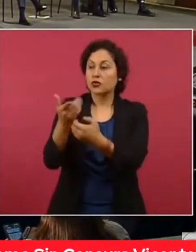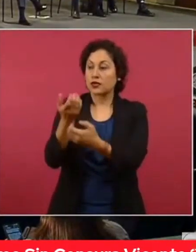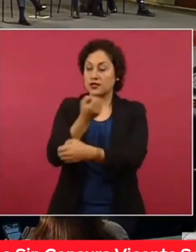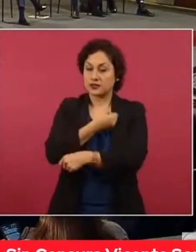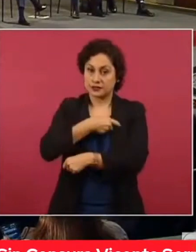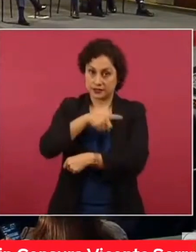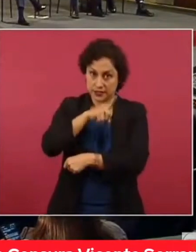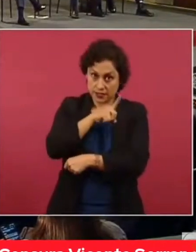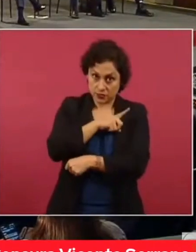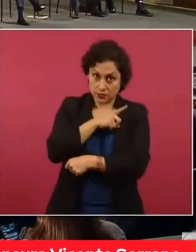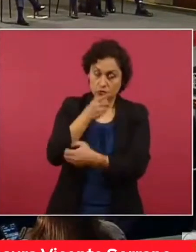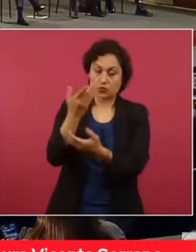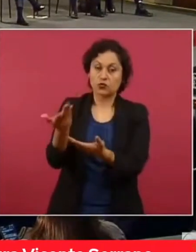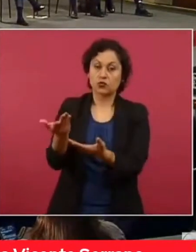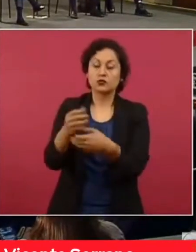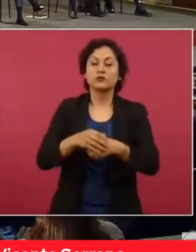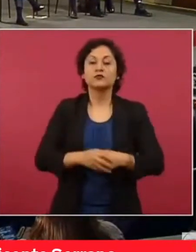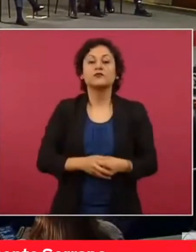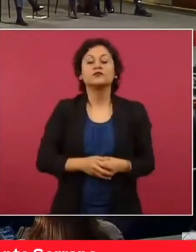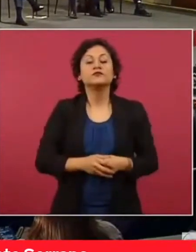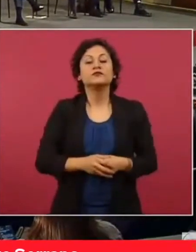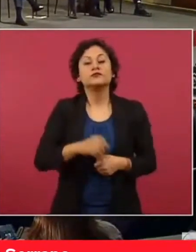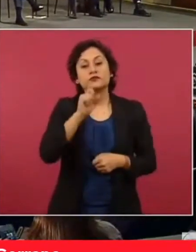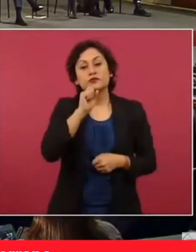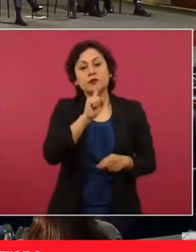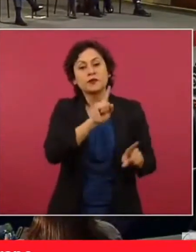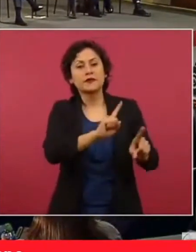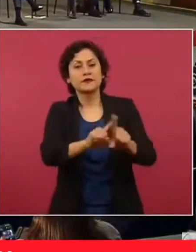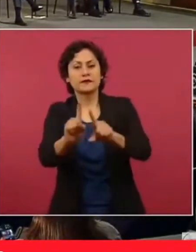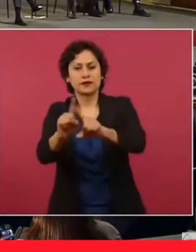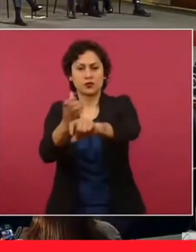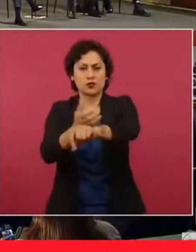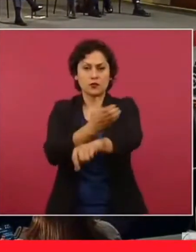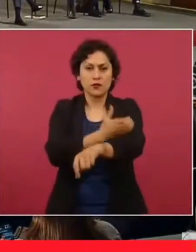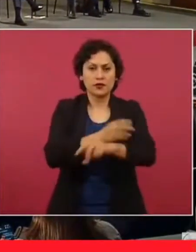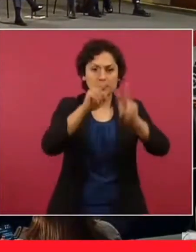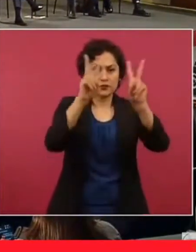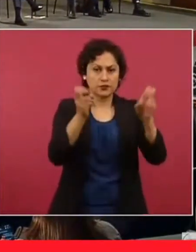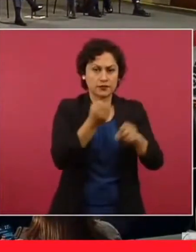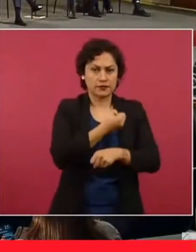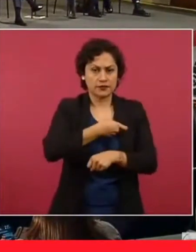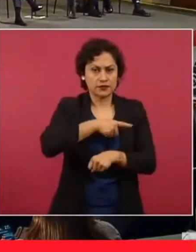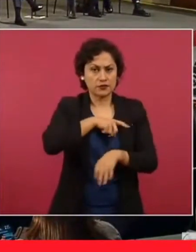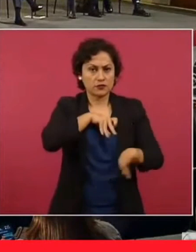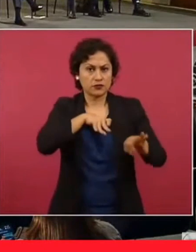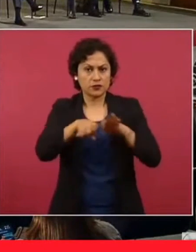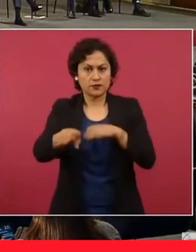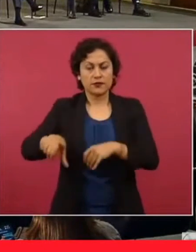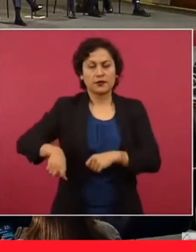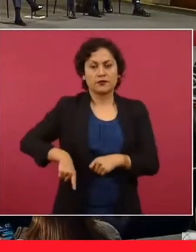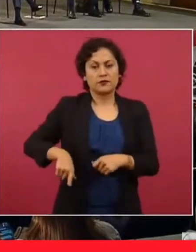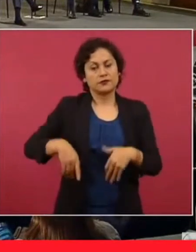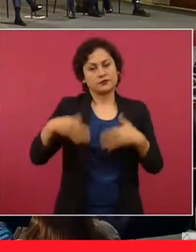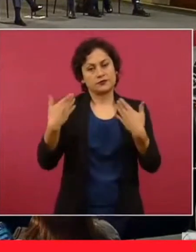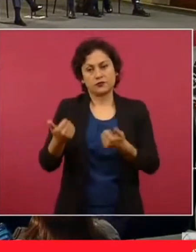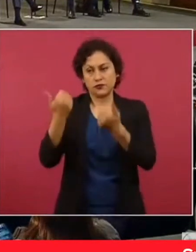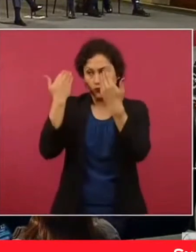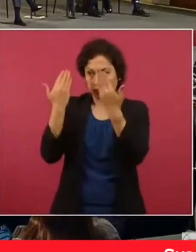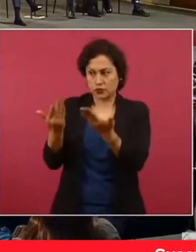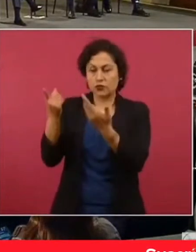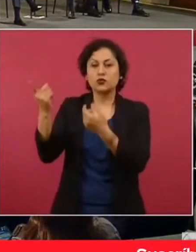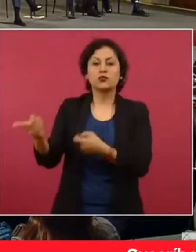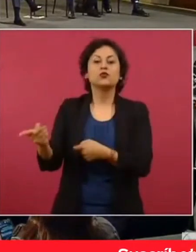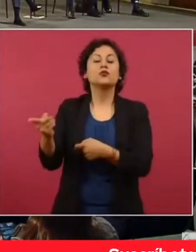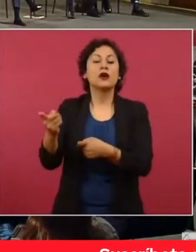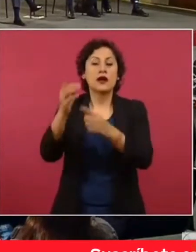Salud, compañeros del sector salud. Quiero destacar la presencia, por supuesto, del vicecanciller del gobierno de